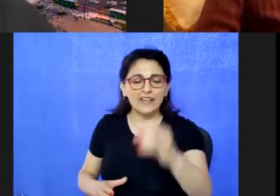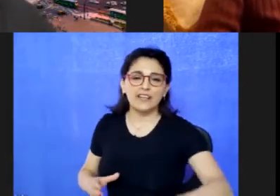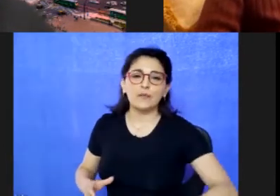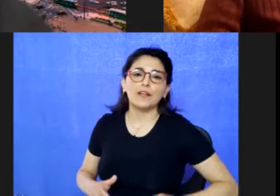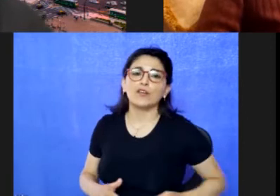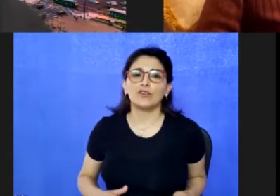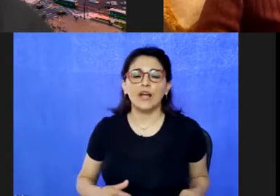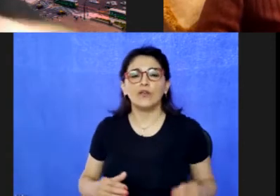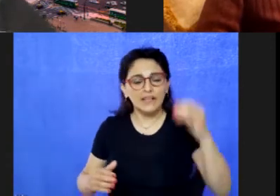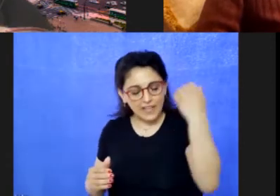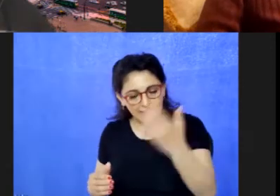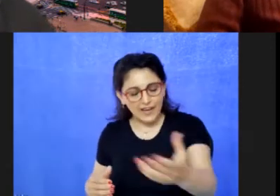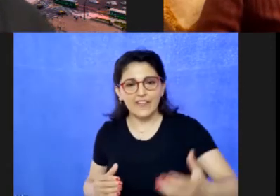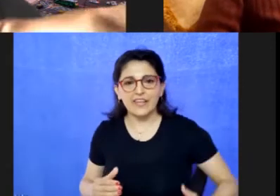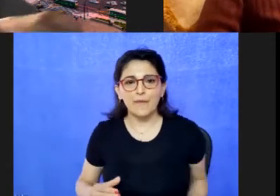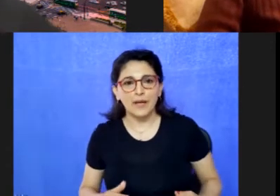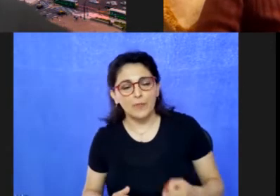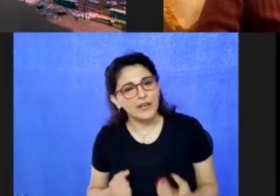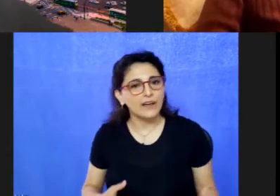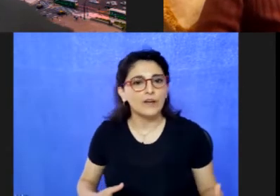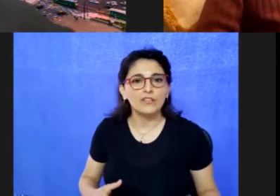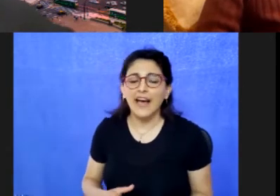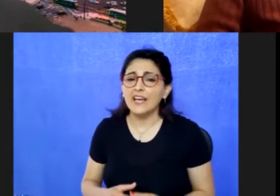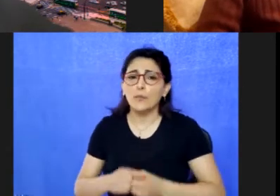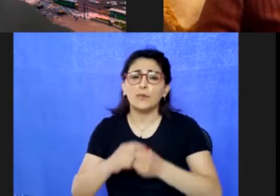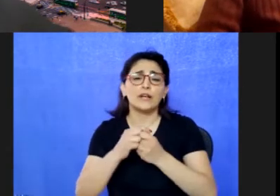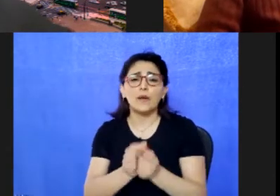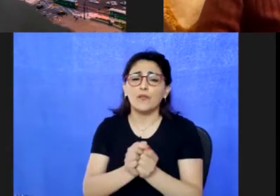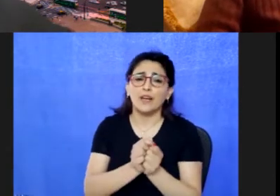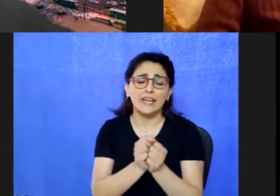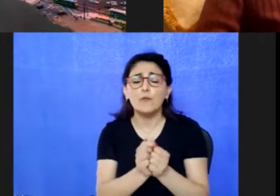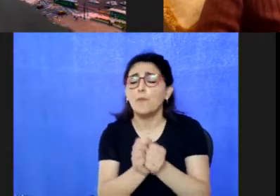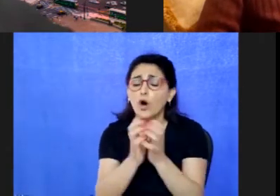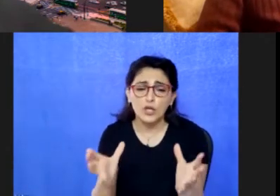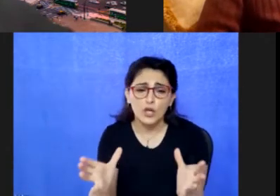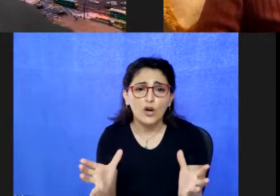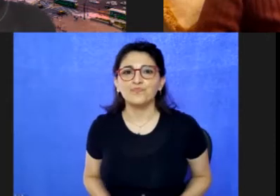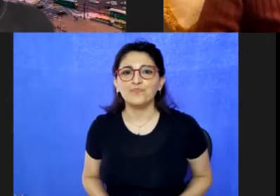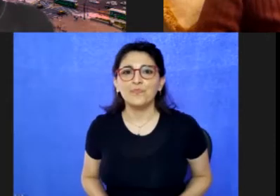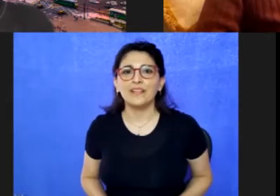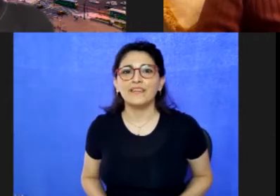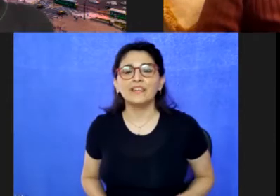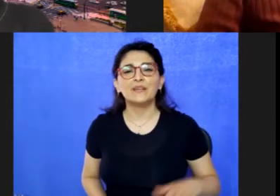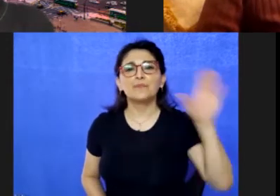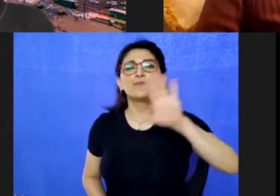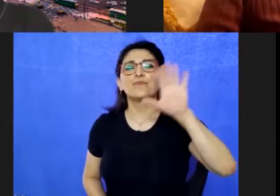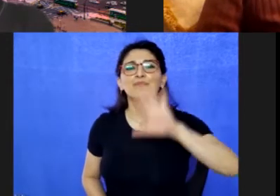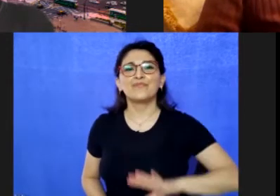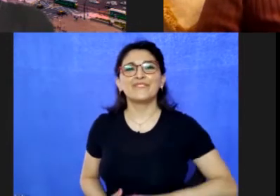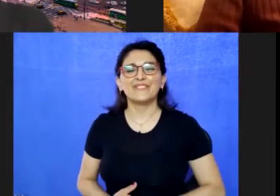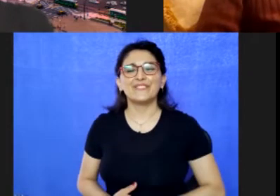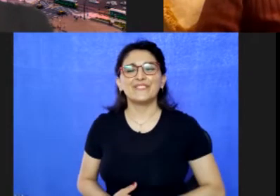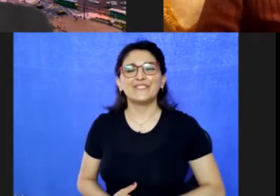tenía que reírme del otro lado, estaba Adrián para ponerle onda a esos programas que eran bodrio. Analía, querida, ¿cómo